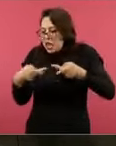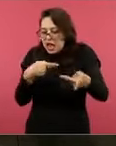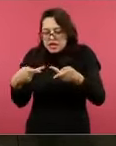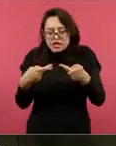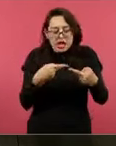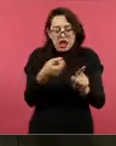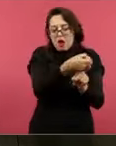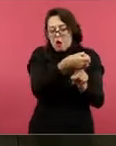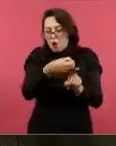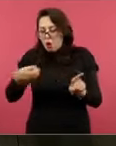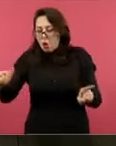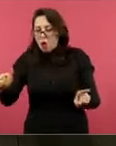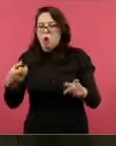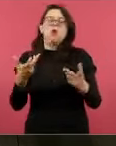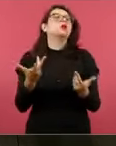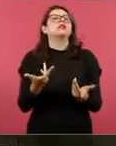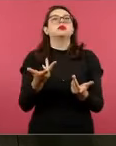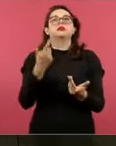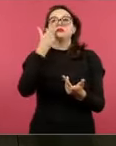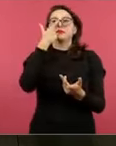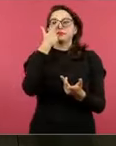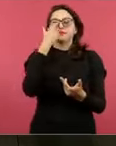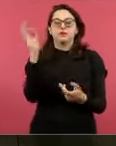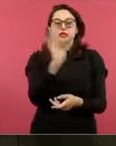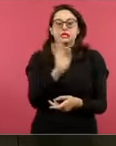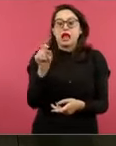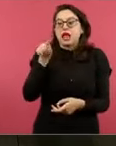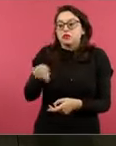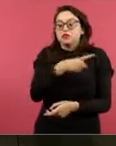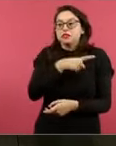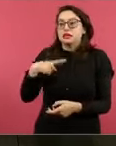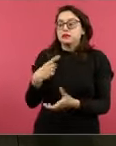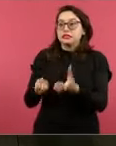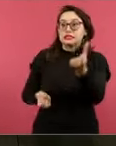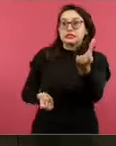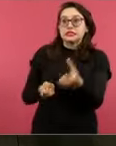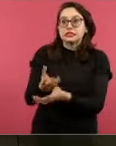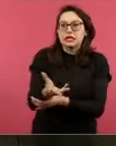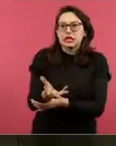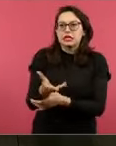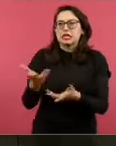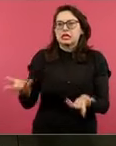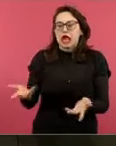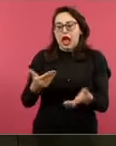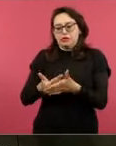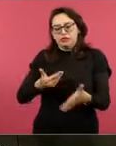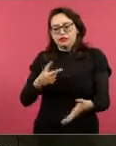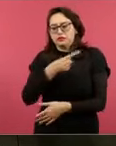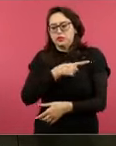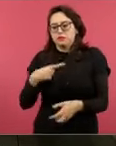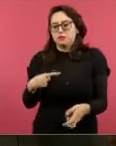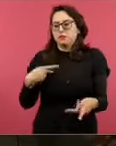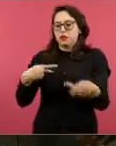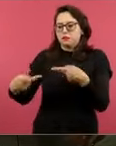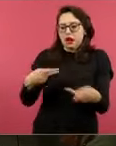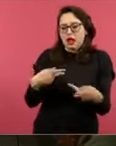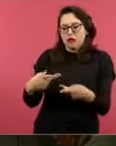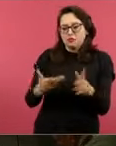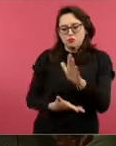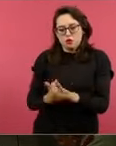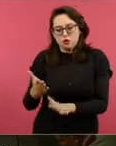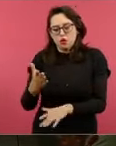al parque, que si llevamos el lunch, que si vamos a ver si llueve, si no llueve, si se ve que va a llover, llevo el suéter, es lo mismo. A nuestras